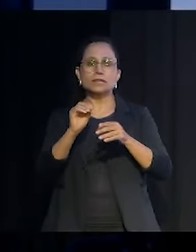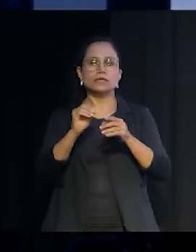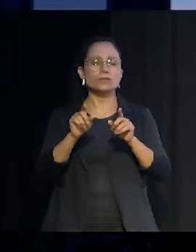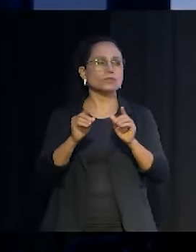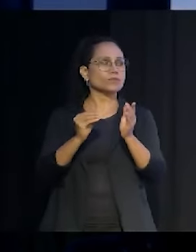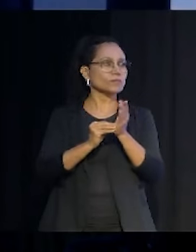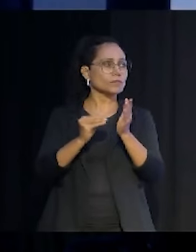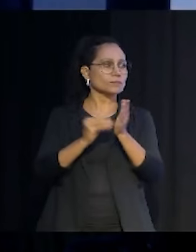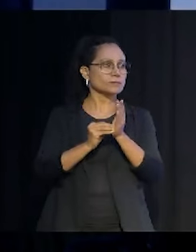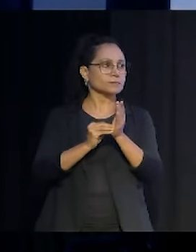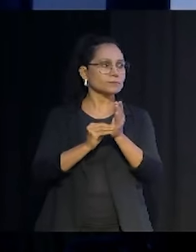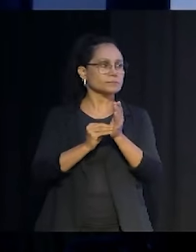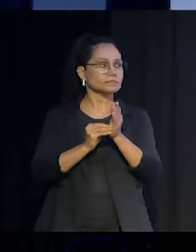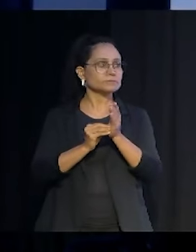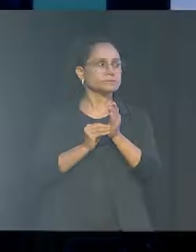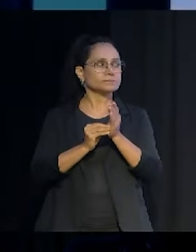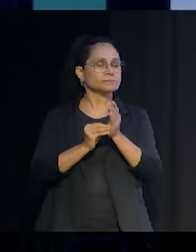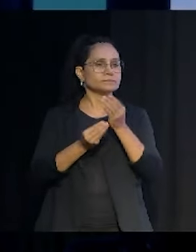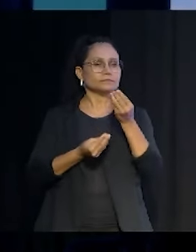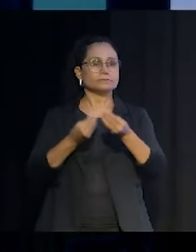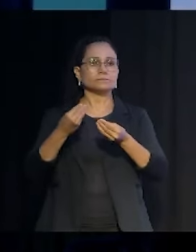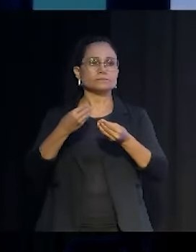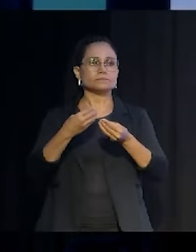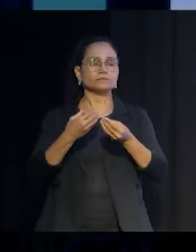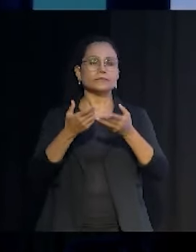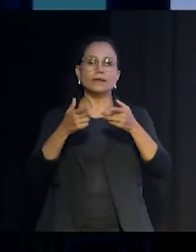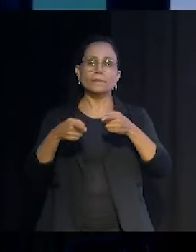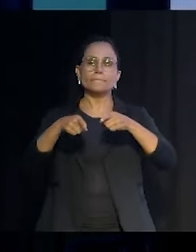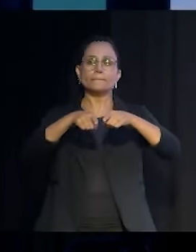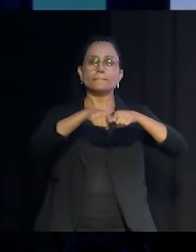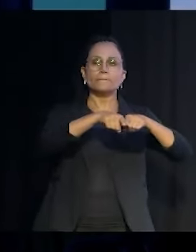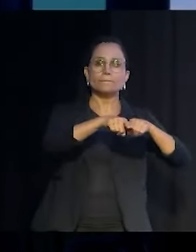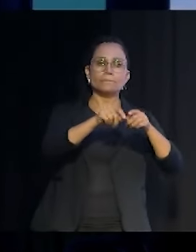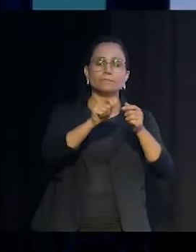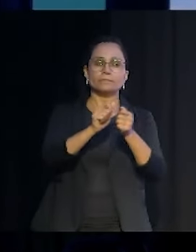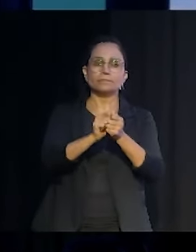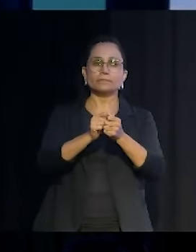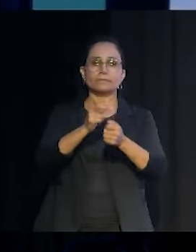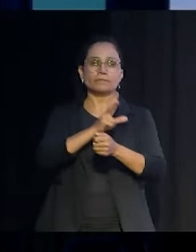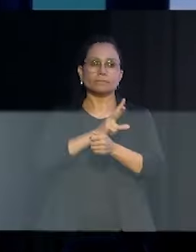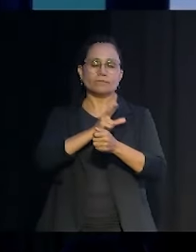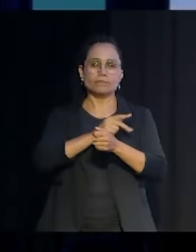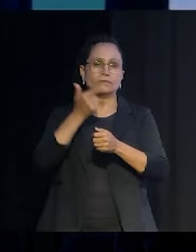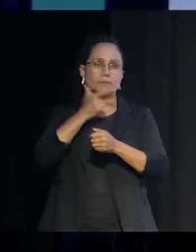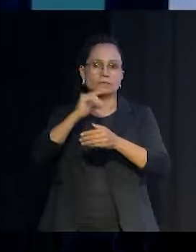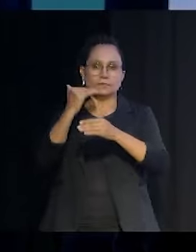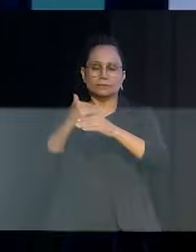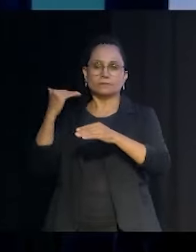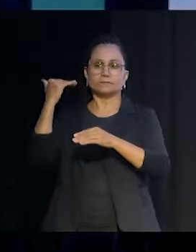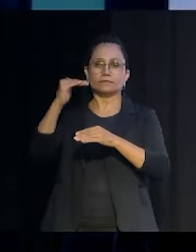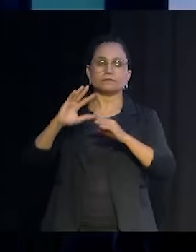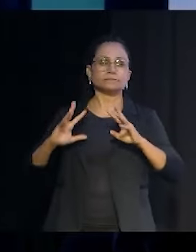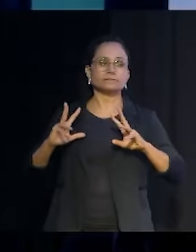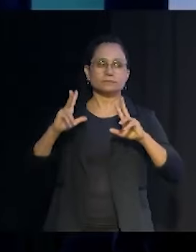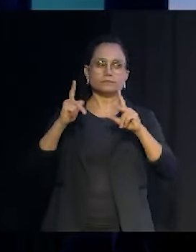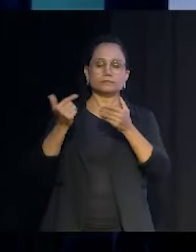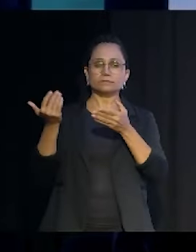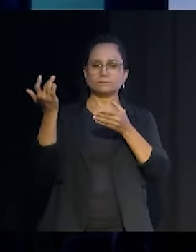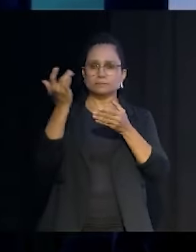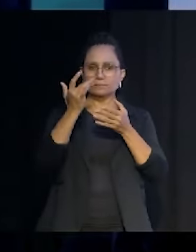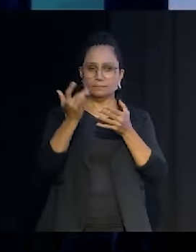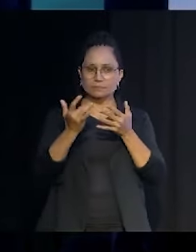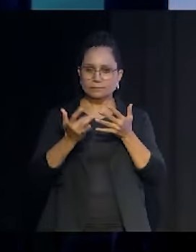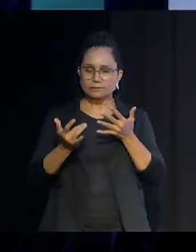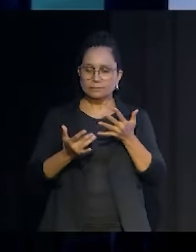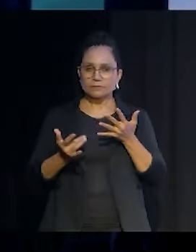crecer. Falta una asociación por la privada también. Entonces, todo